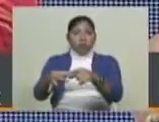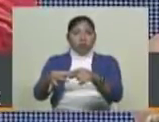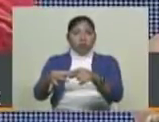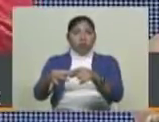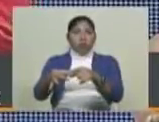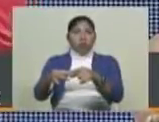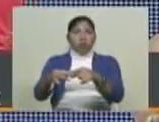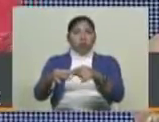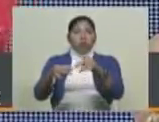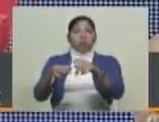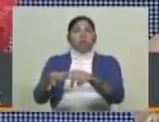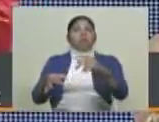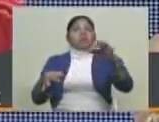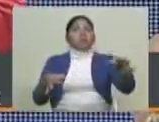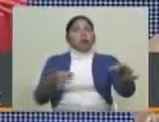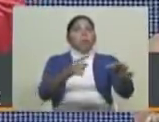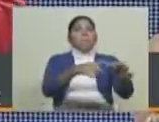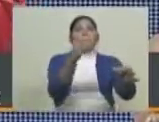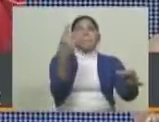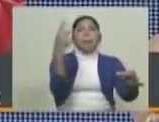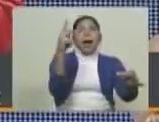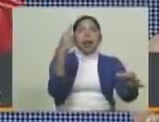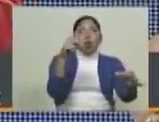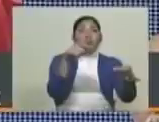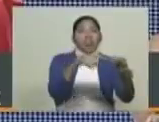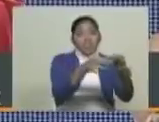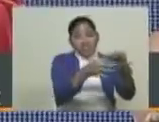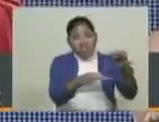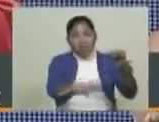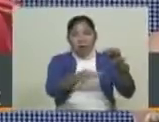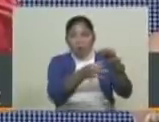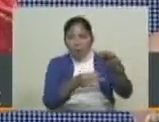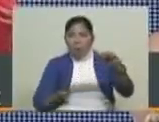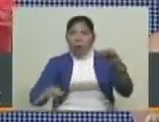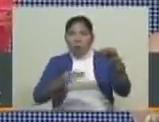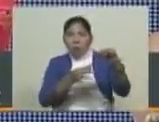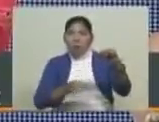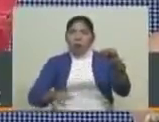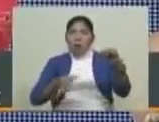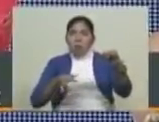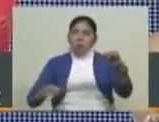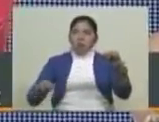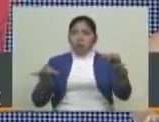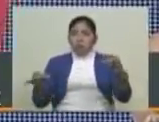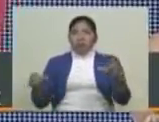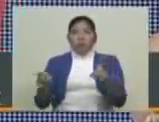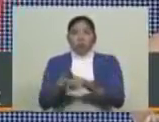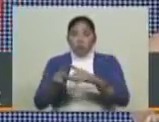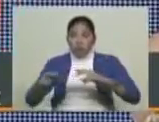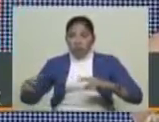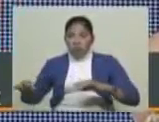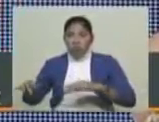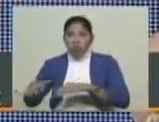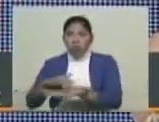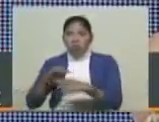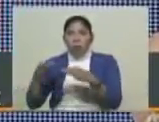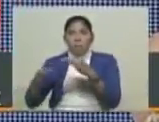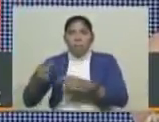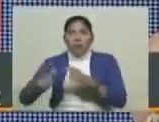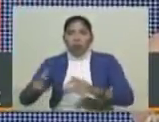campaña parroquial. Y cada VC y CLP y centro de votación debe tener allí